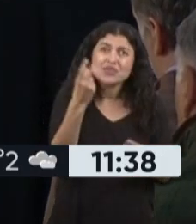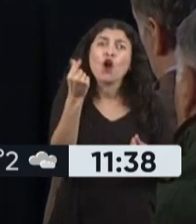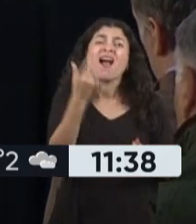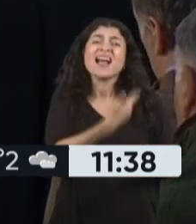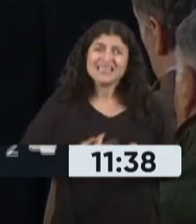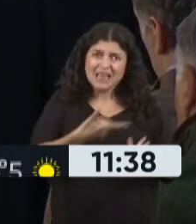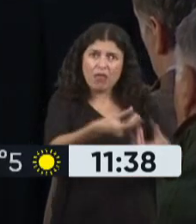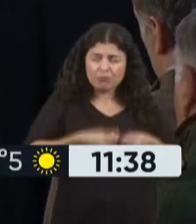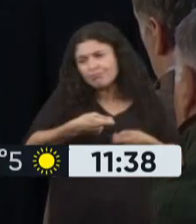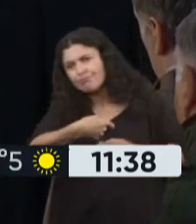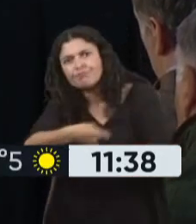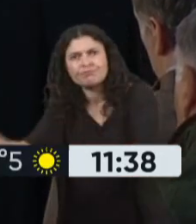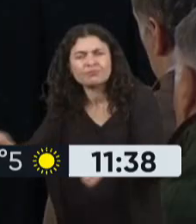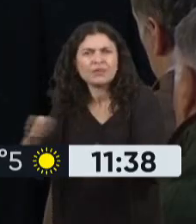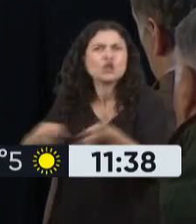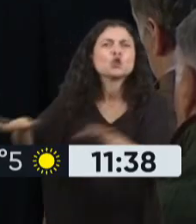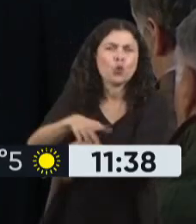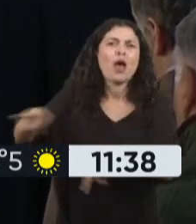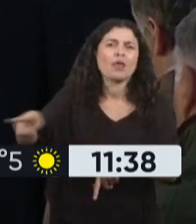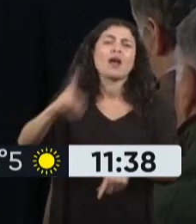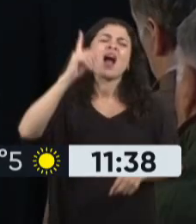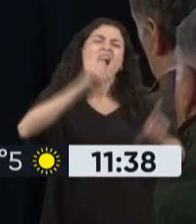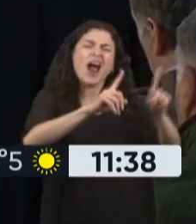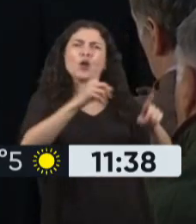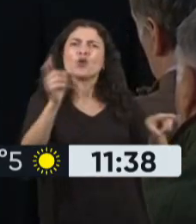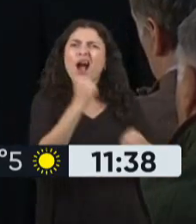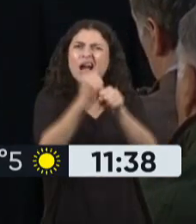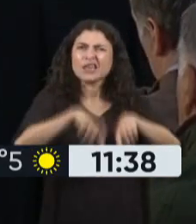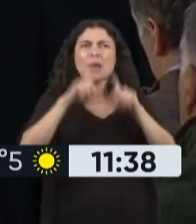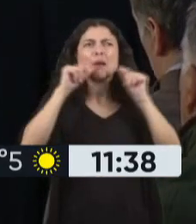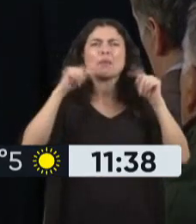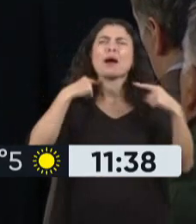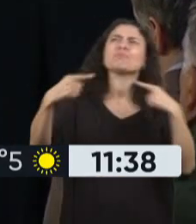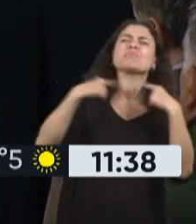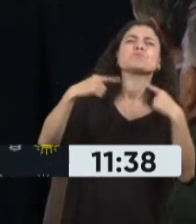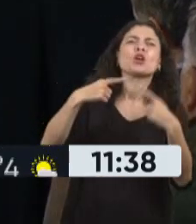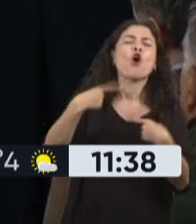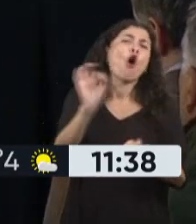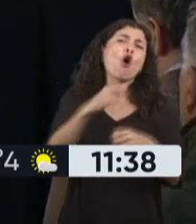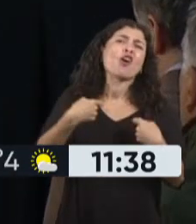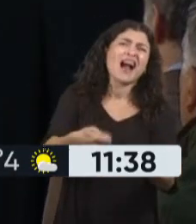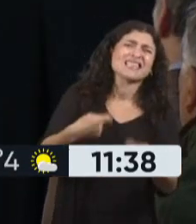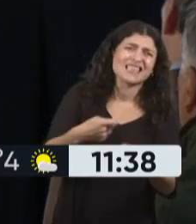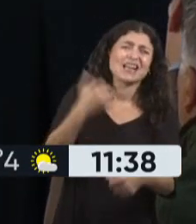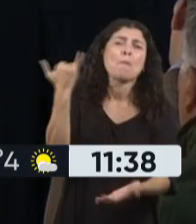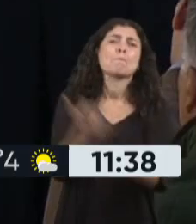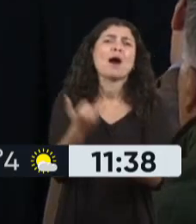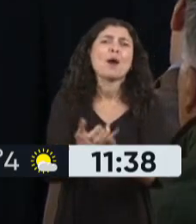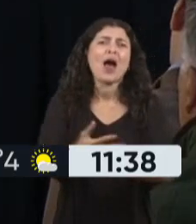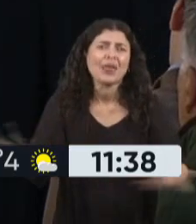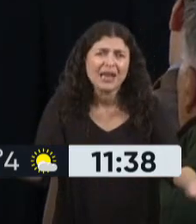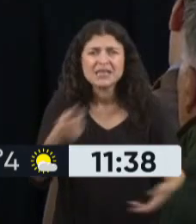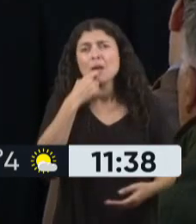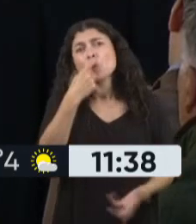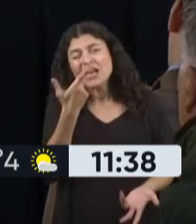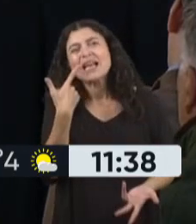decir, así que mientras que muchos hablan, cacarean y siguen gastando en boludeces como,